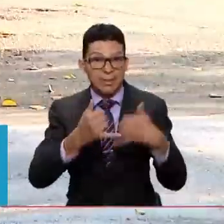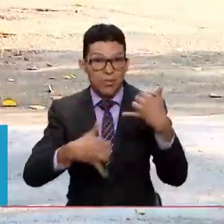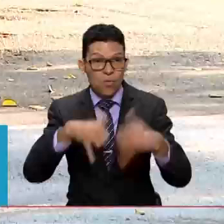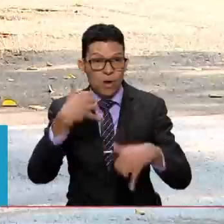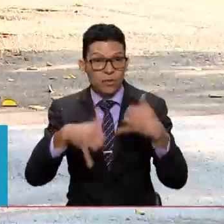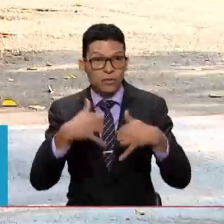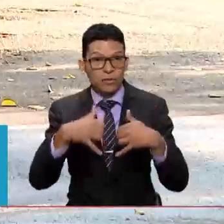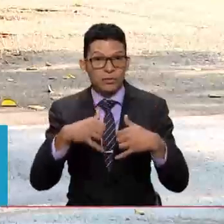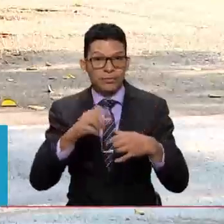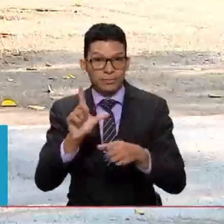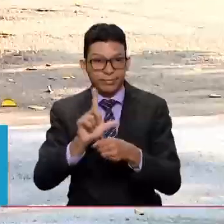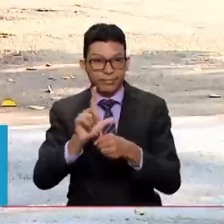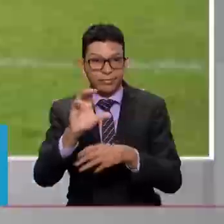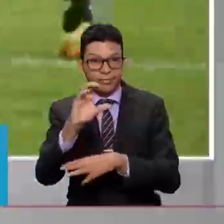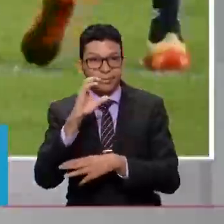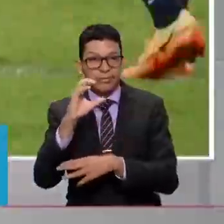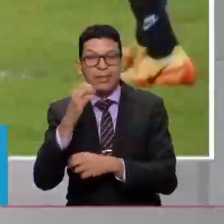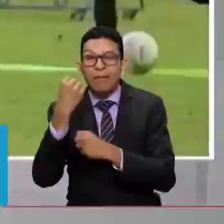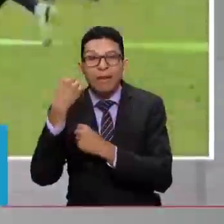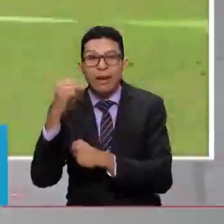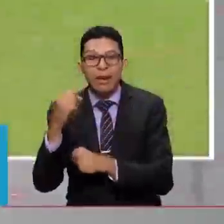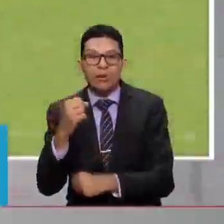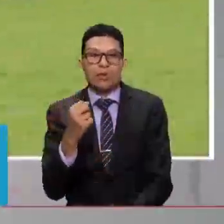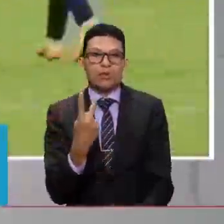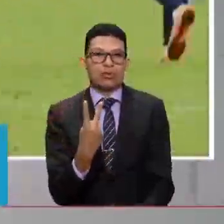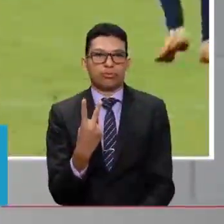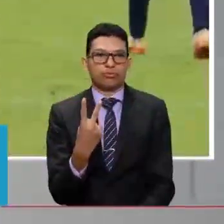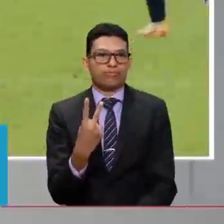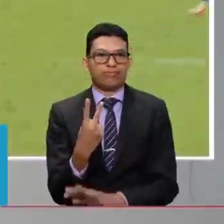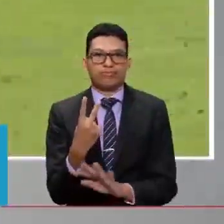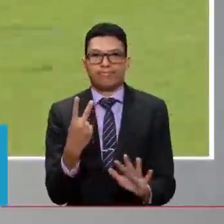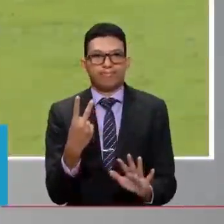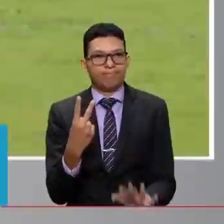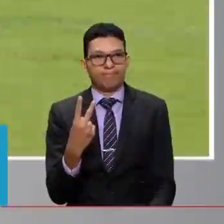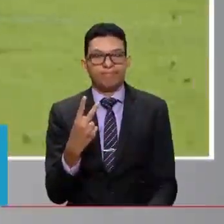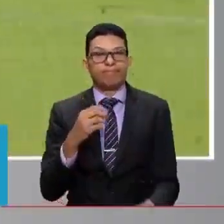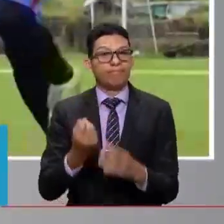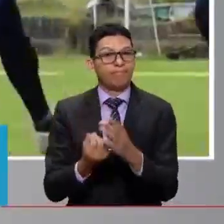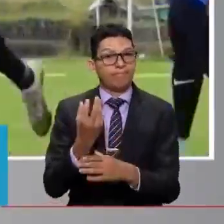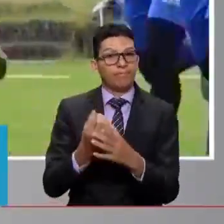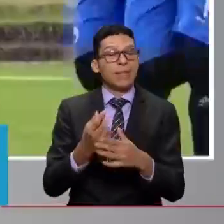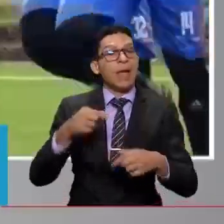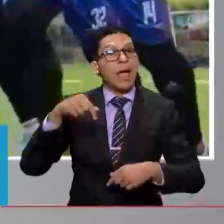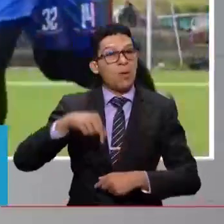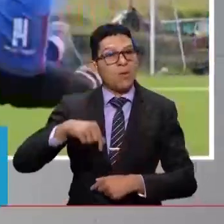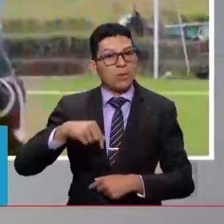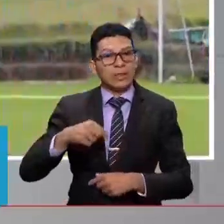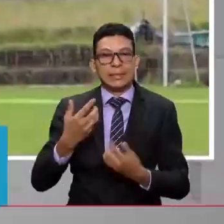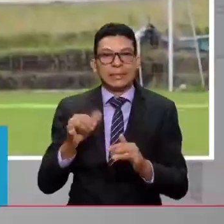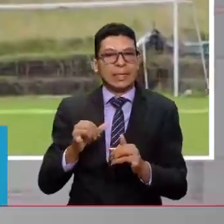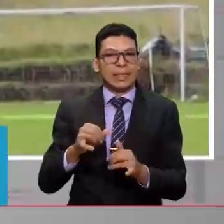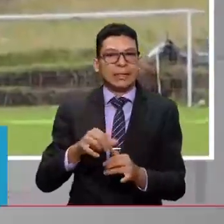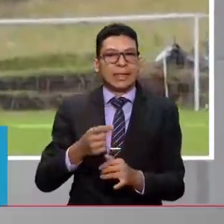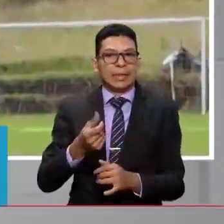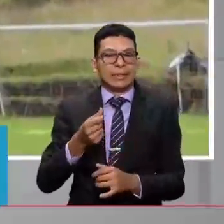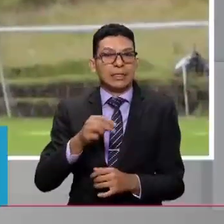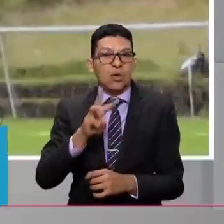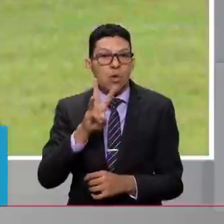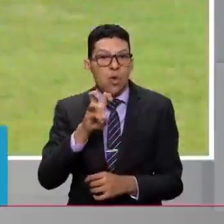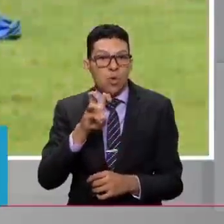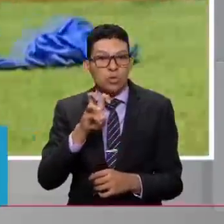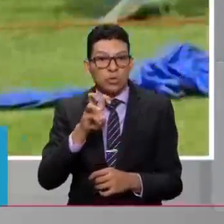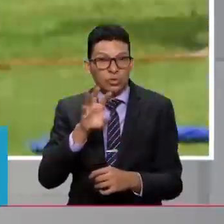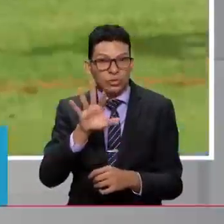Liga Colombiana, tan solo ha podido ganar en 2 oportunidades el elenco pastuso, que hoy por hoy está por fuera de los 8. Por esta